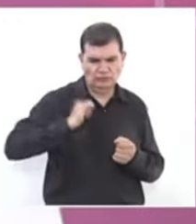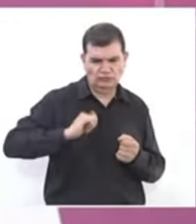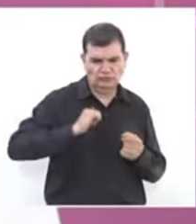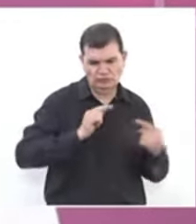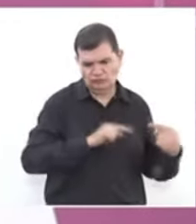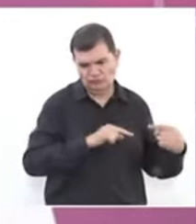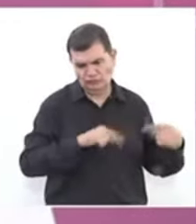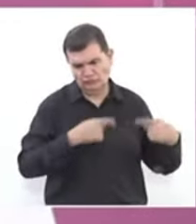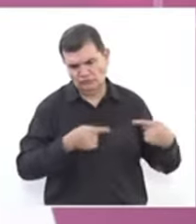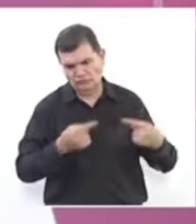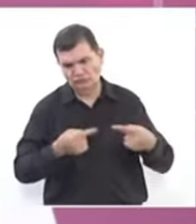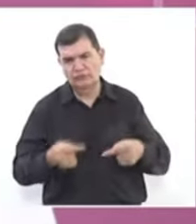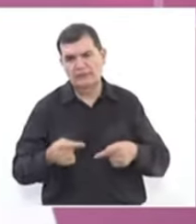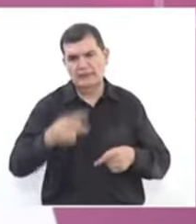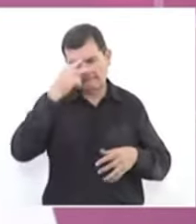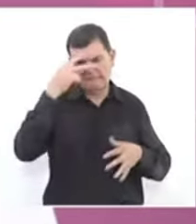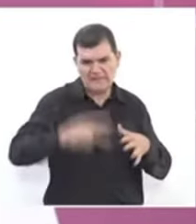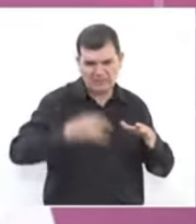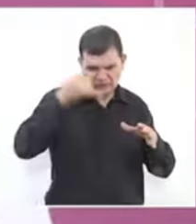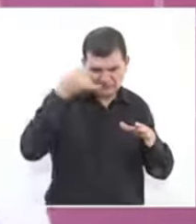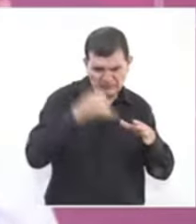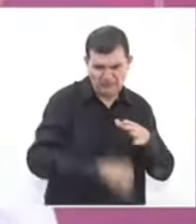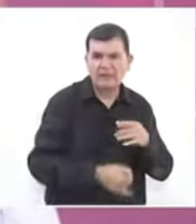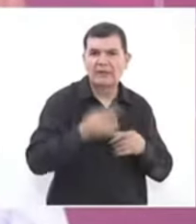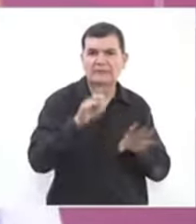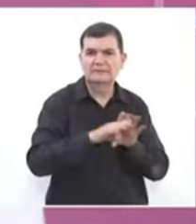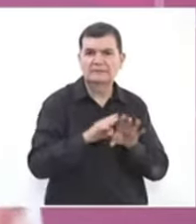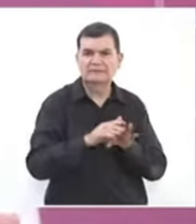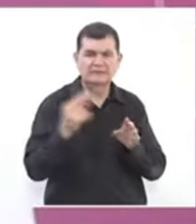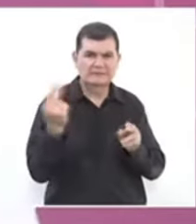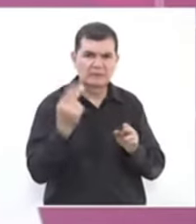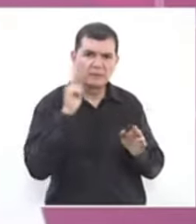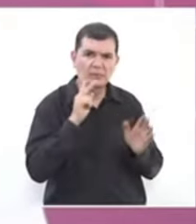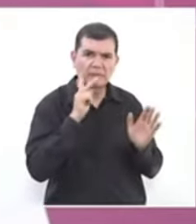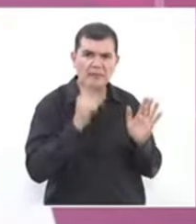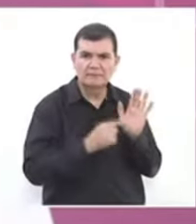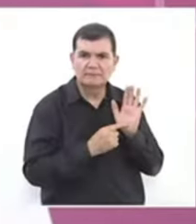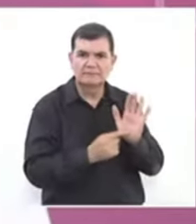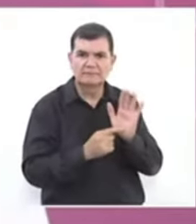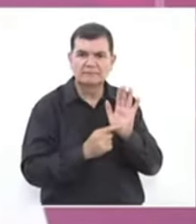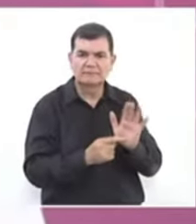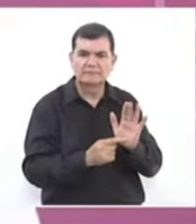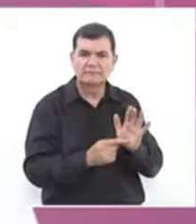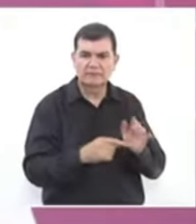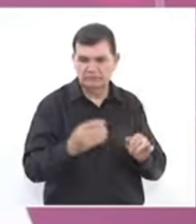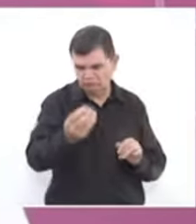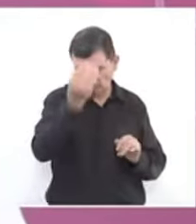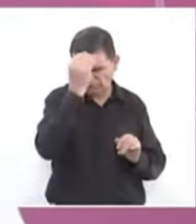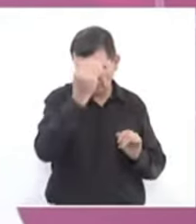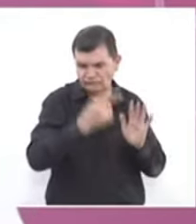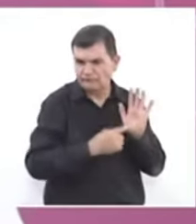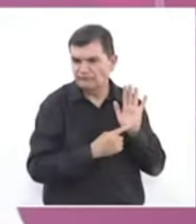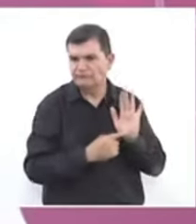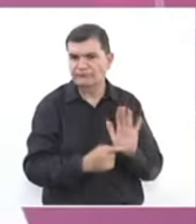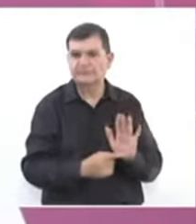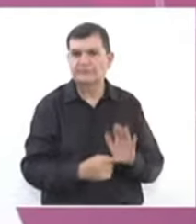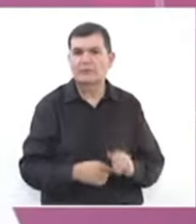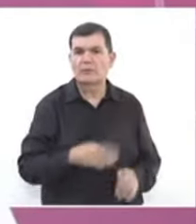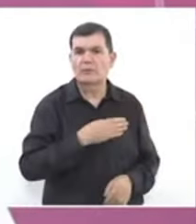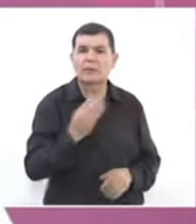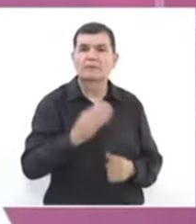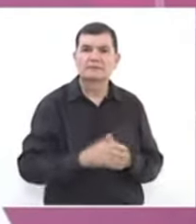del México profundo. Pero lo tengo que probar, técnica, científicamente. Se va a poner a escribir en su